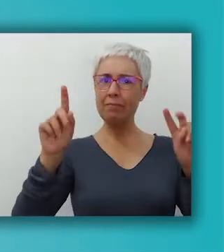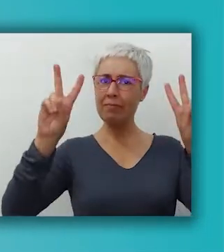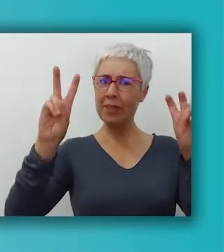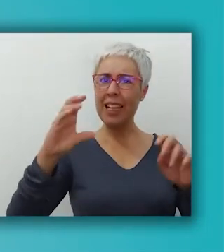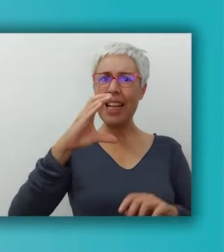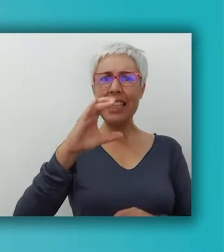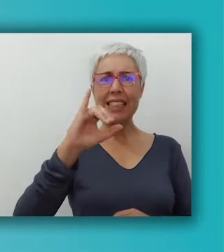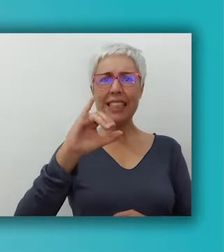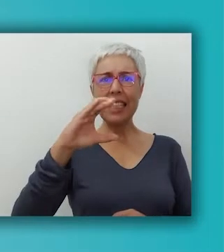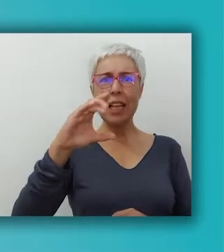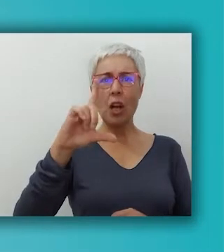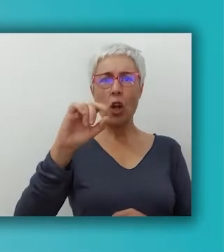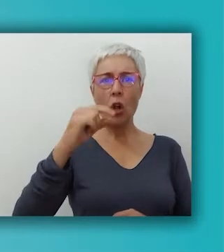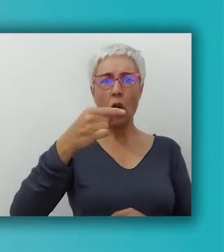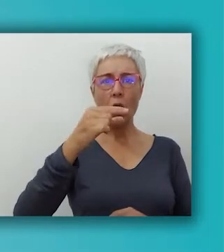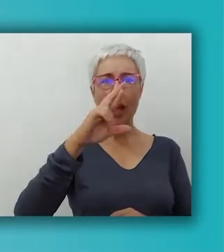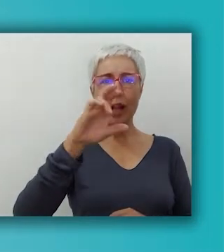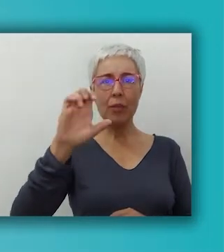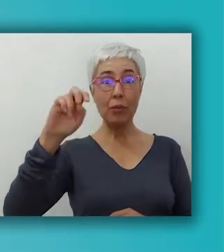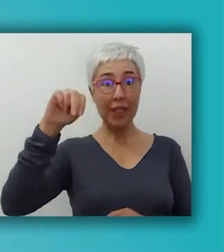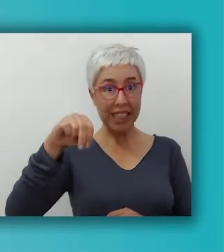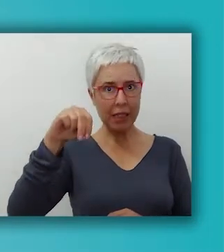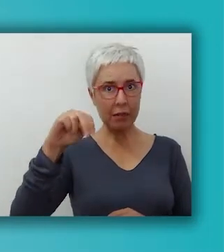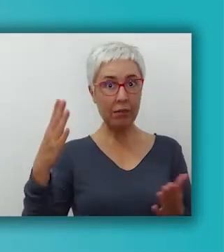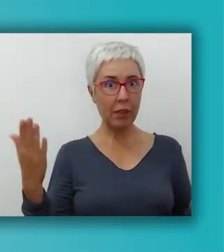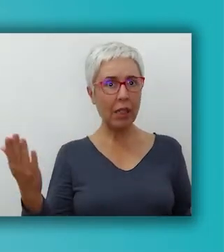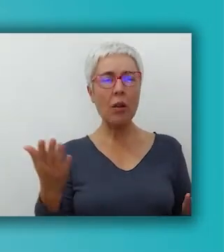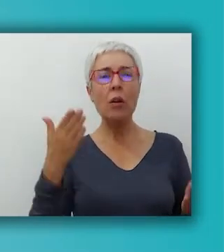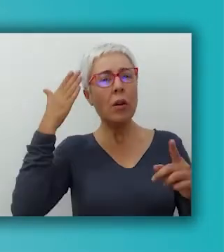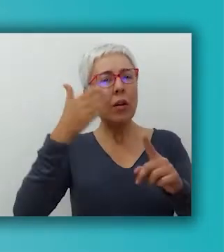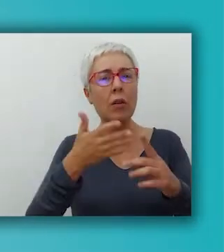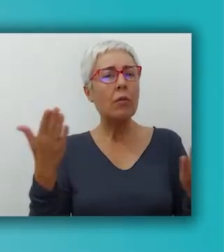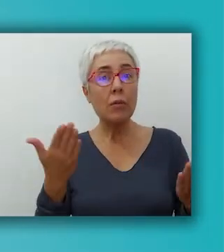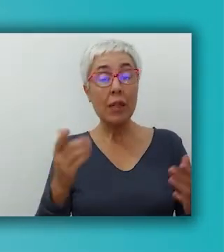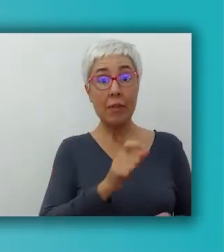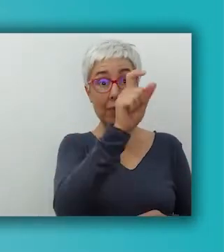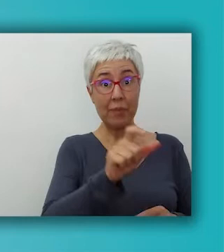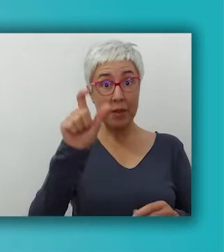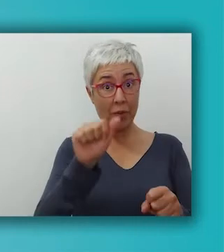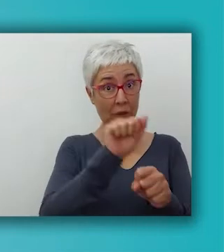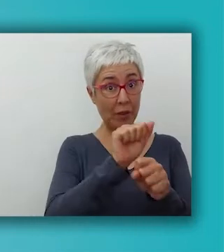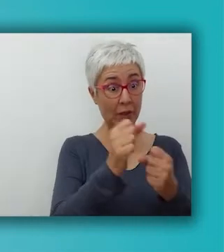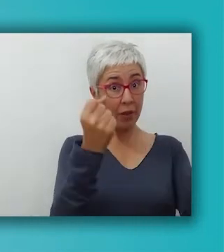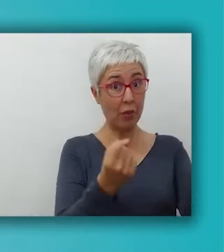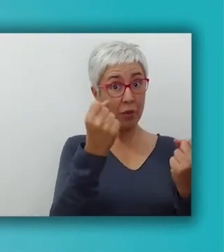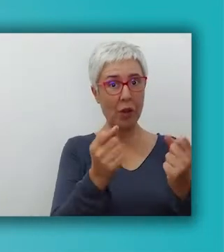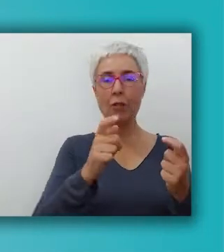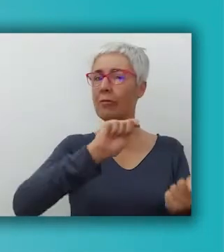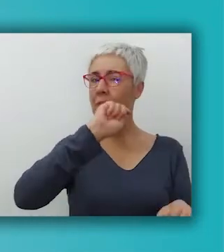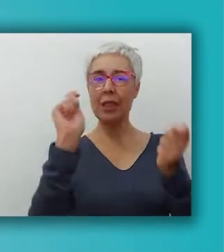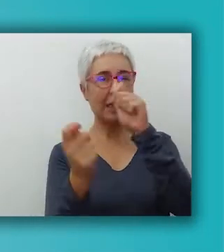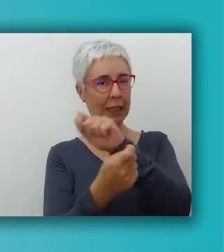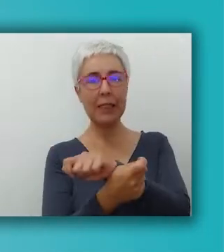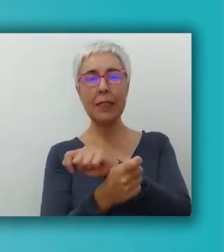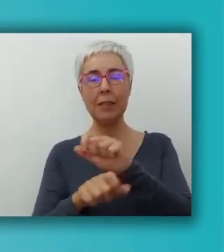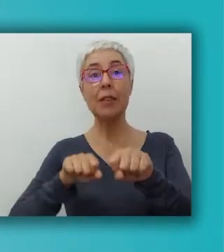Ciclo Green. ¿Creéis que es posible cambiar el hábito de los trabajadores de ir en coche a la oficina?